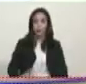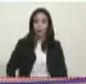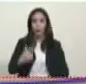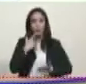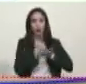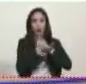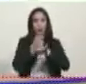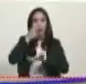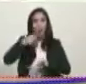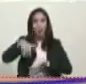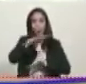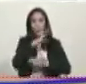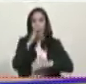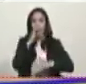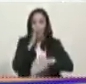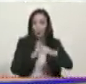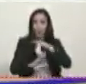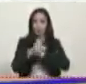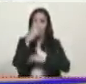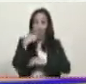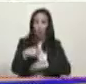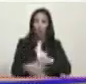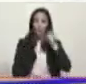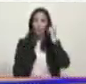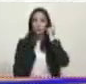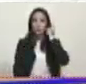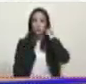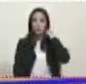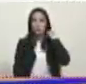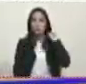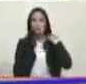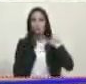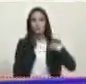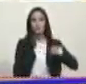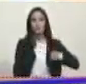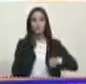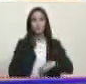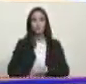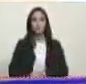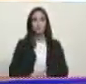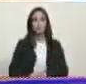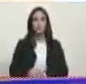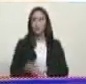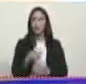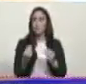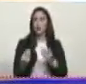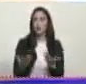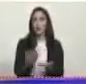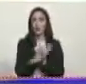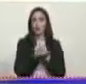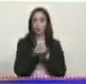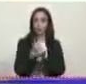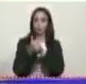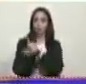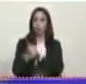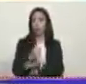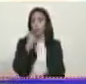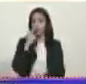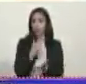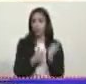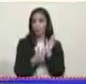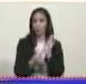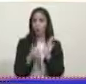que este proceso que se está llevando a cabo también es para dar cumplimiento, como así lo